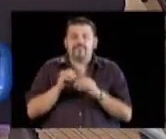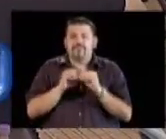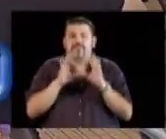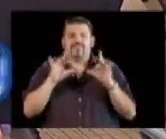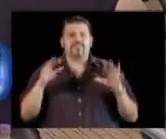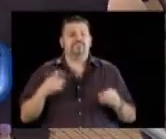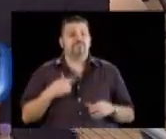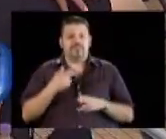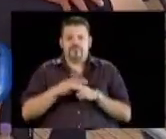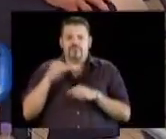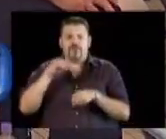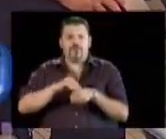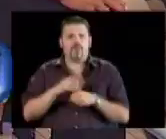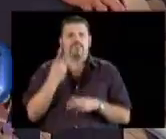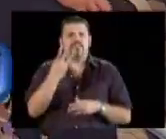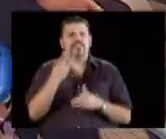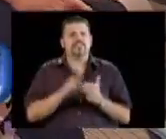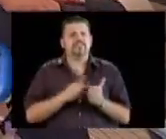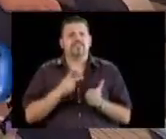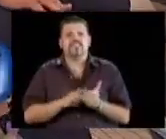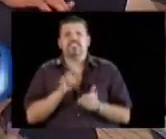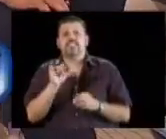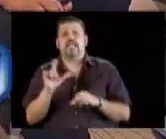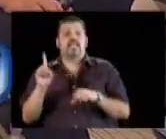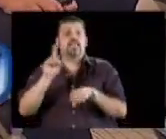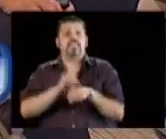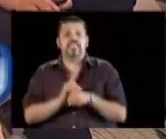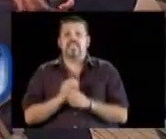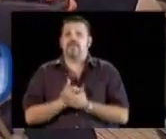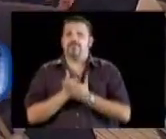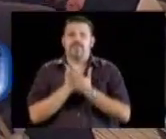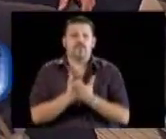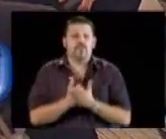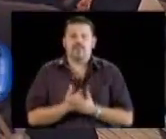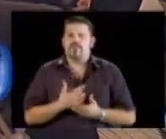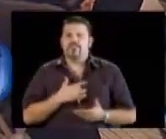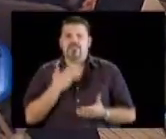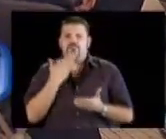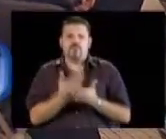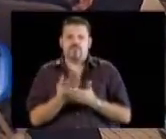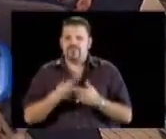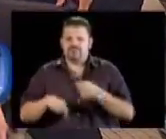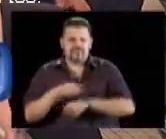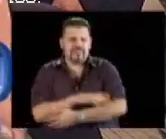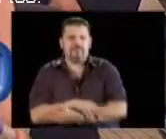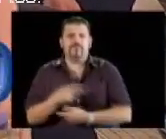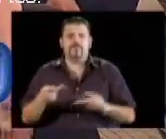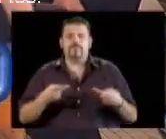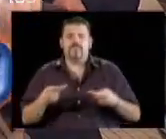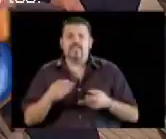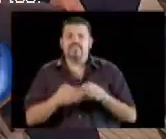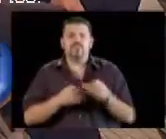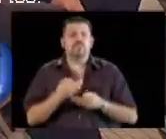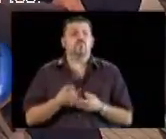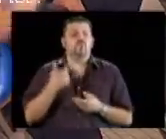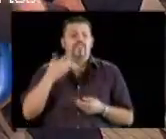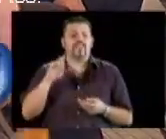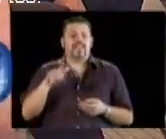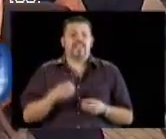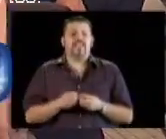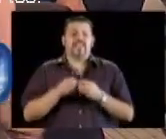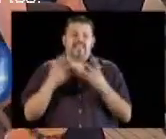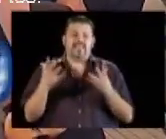lo pongo hasta 3 veces al día. Me ha ayudado mucho a la circulación de mis piernas ese gel y bueno, pues por supuesto